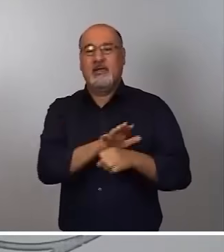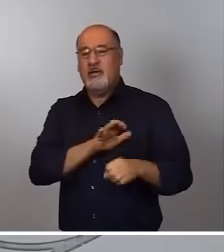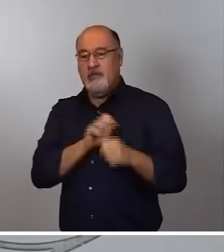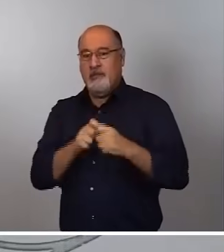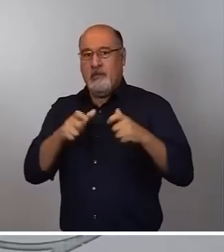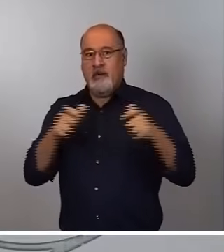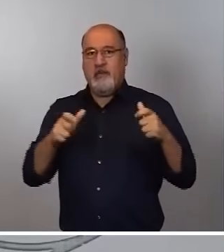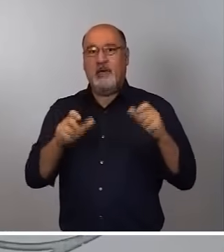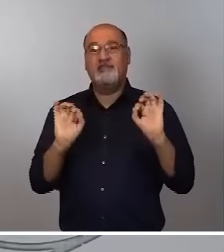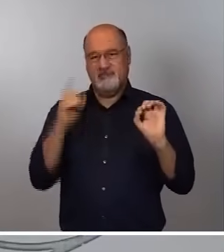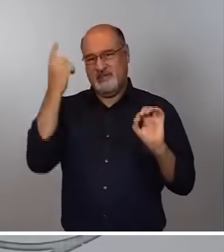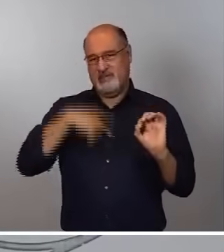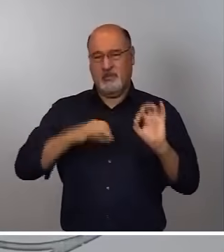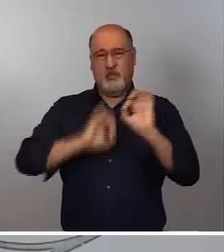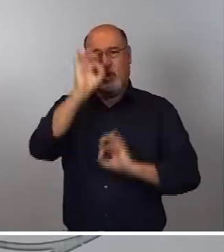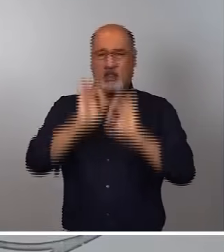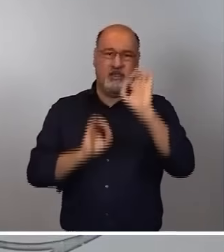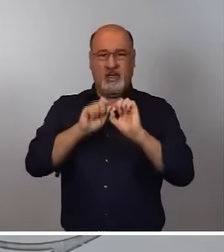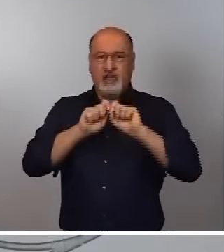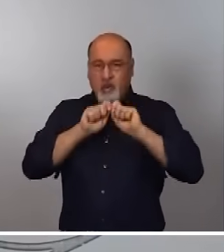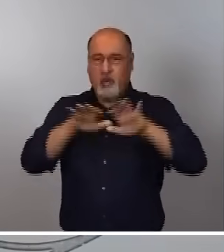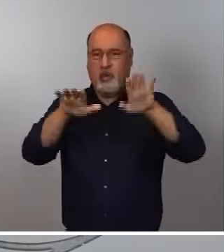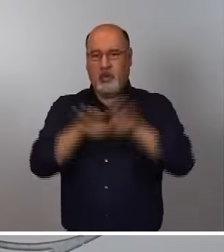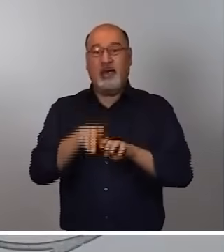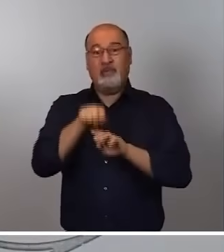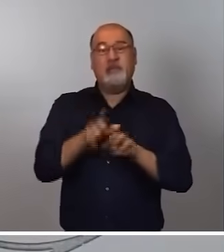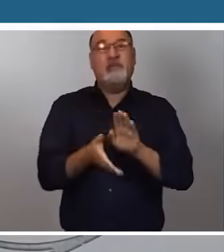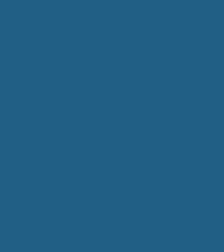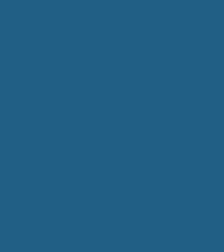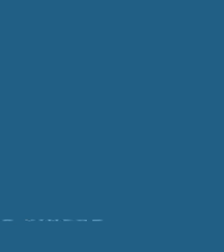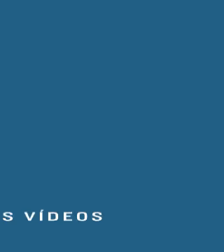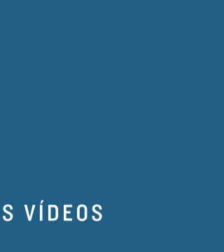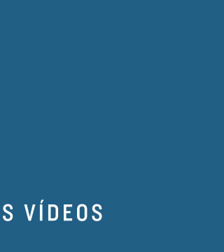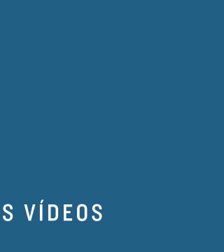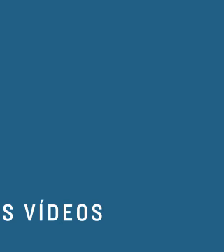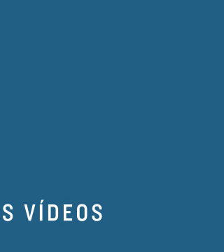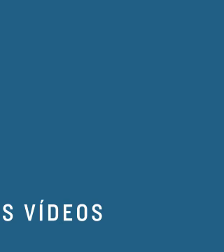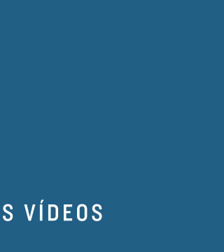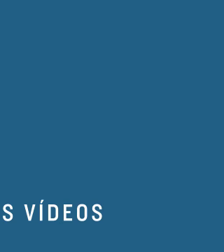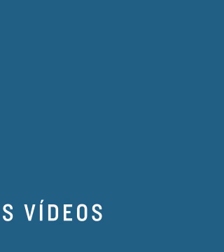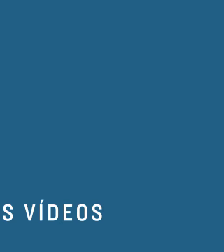también puede que producirse que esos casos deriven como he dicho en un grave